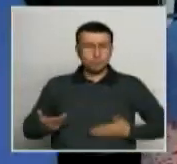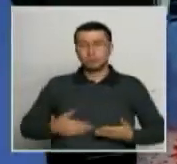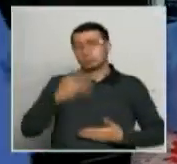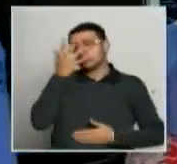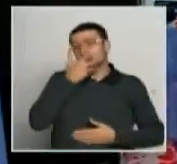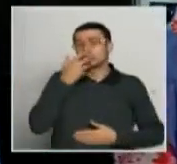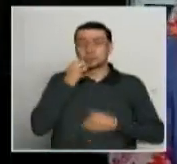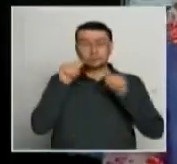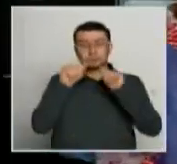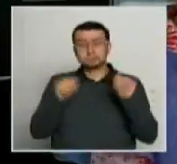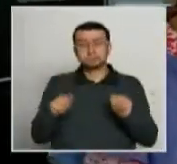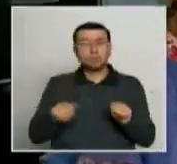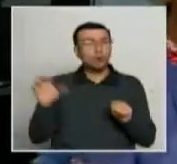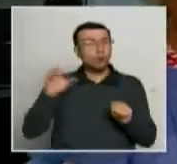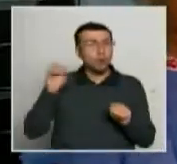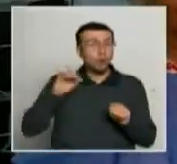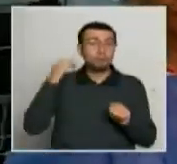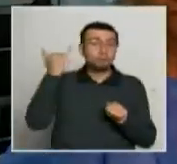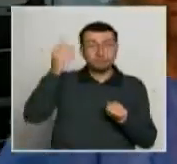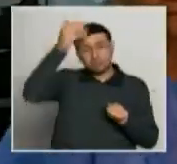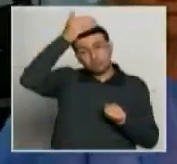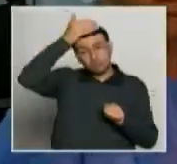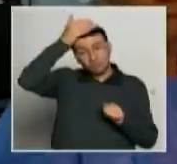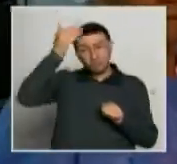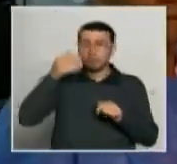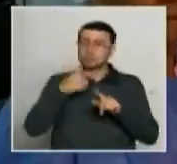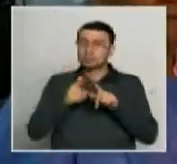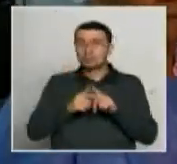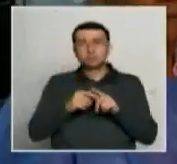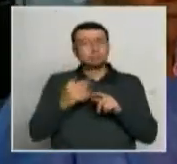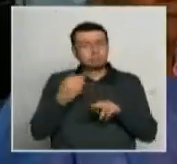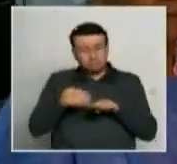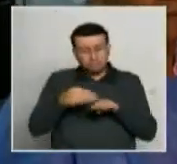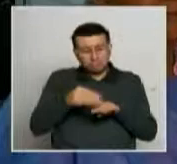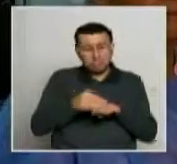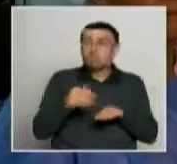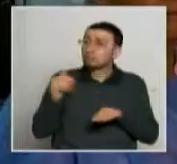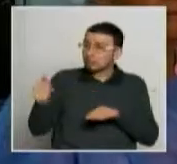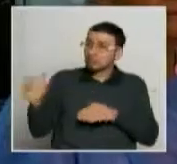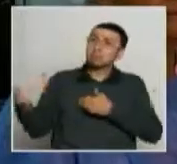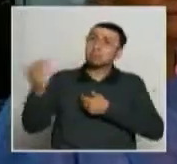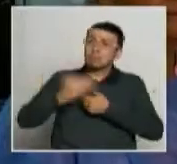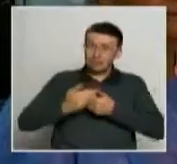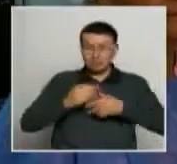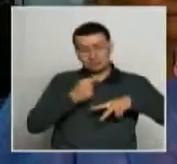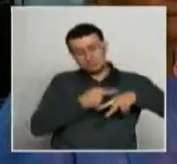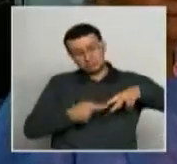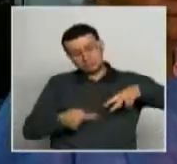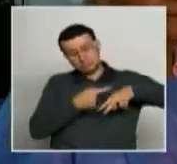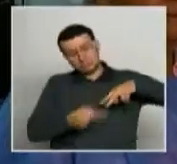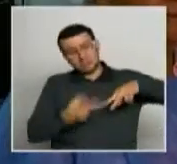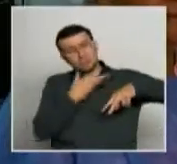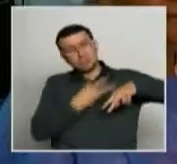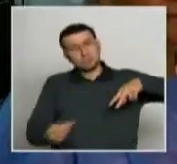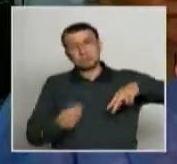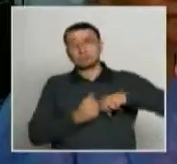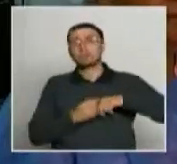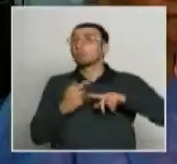enfermeras, esteticistas y demás. Pero cuando ustedes van realmente donde el especialista, que se llama el